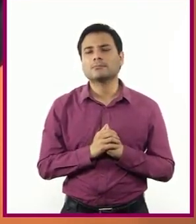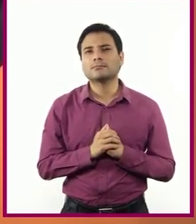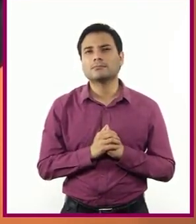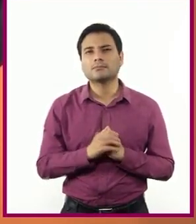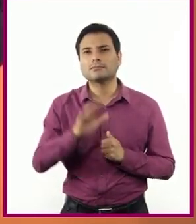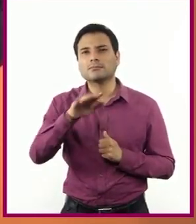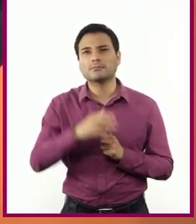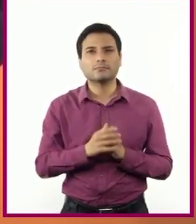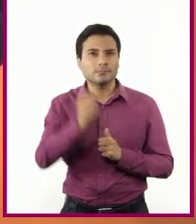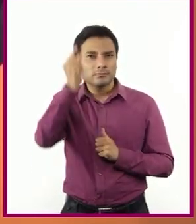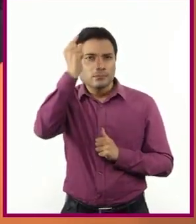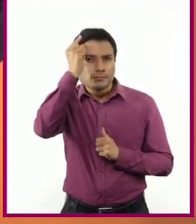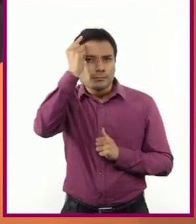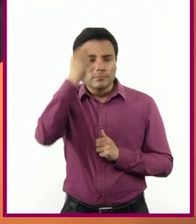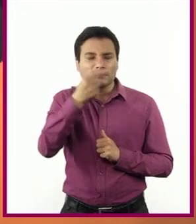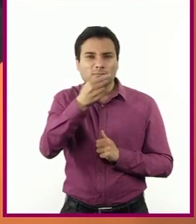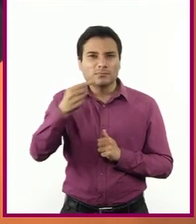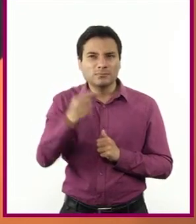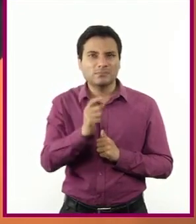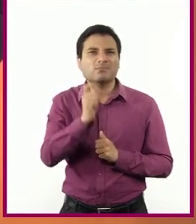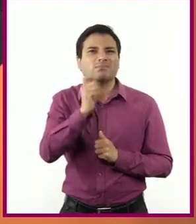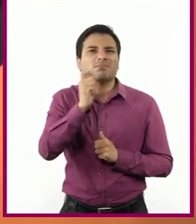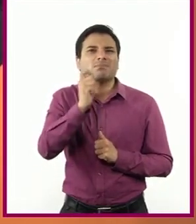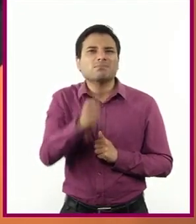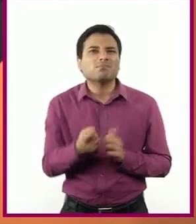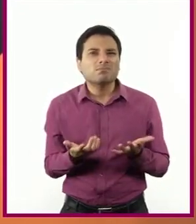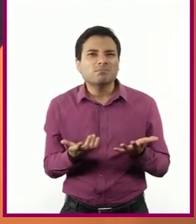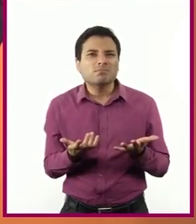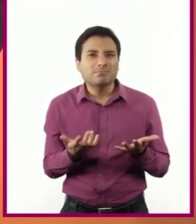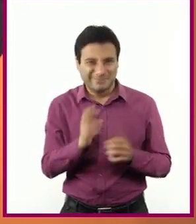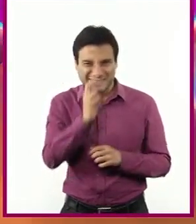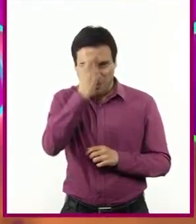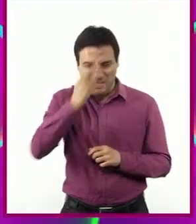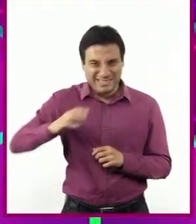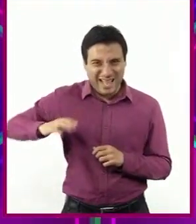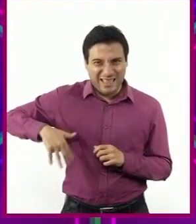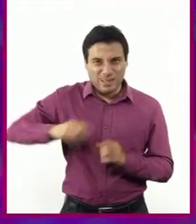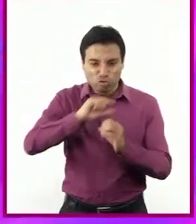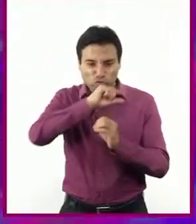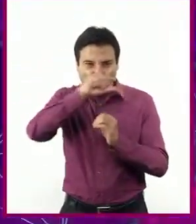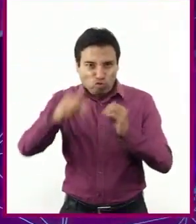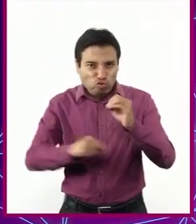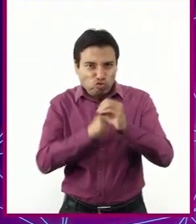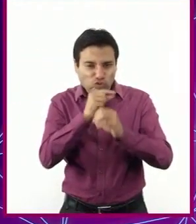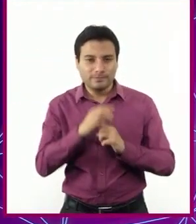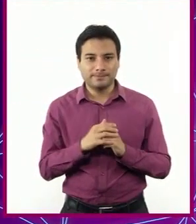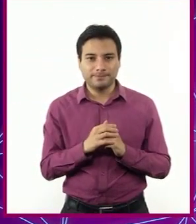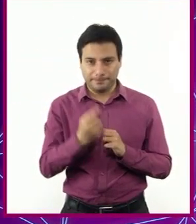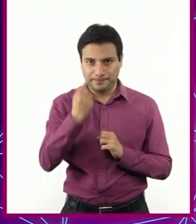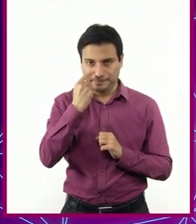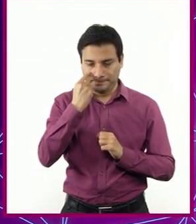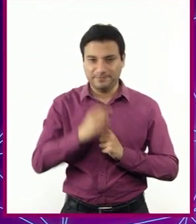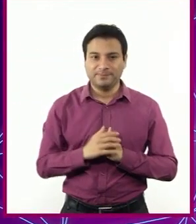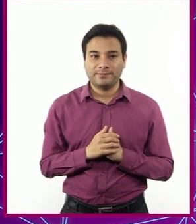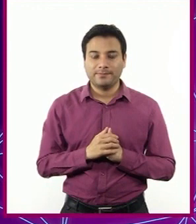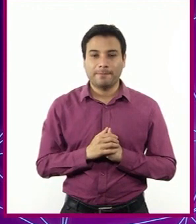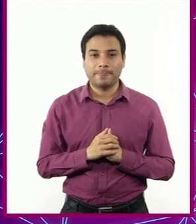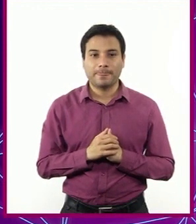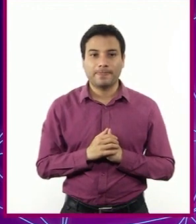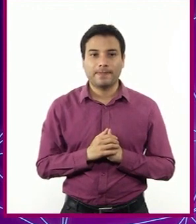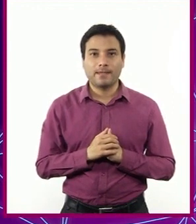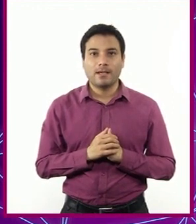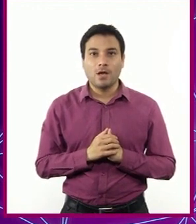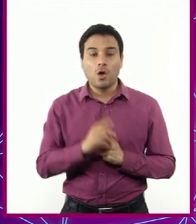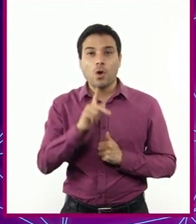la potencia negativa en la masa del protón, del electrón y del neutrón? Sabemos que la masa del